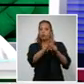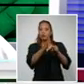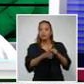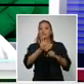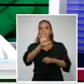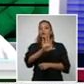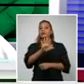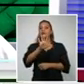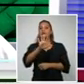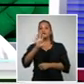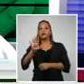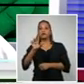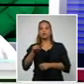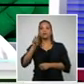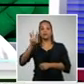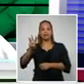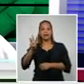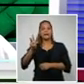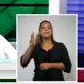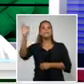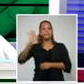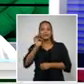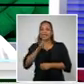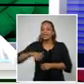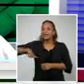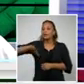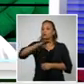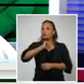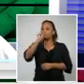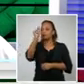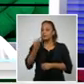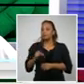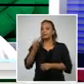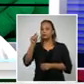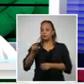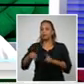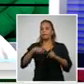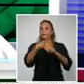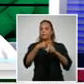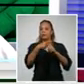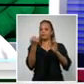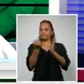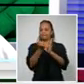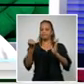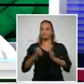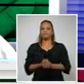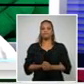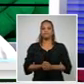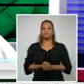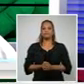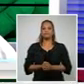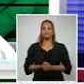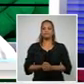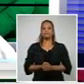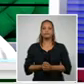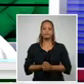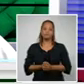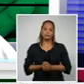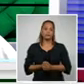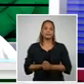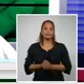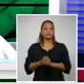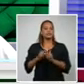45,3% de todas las personas que se diagnosticaron. De ahí viene un poco que reforzando